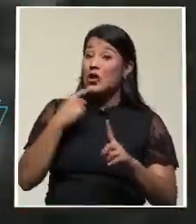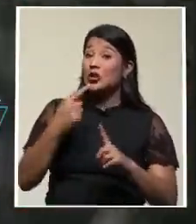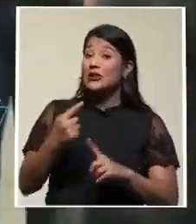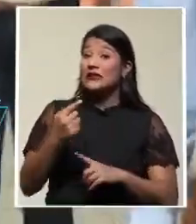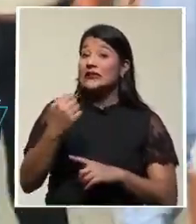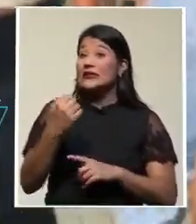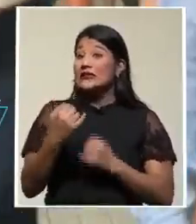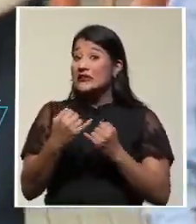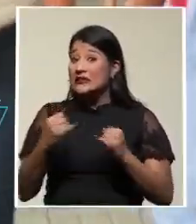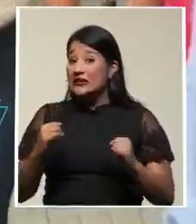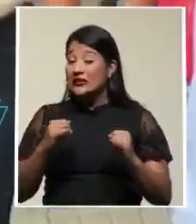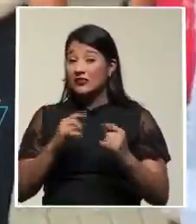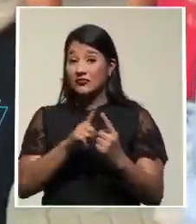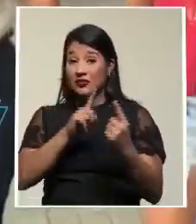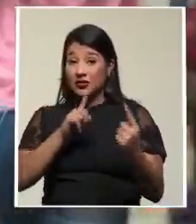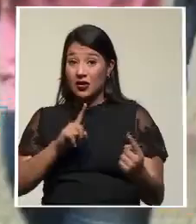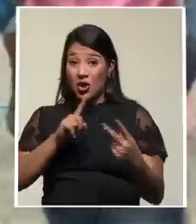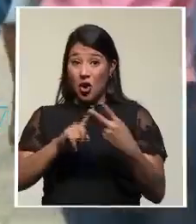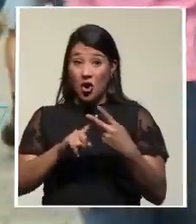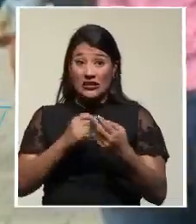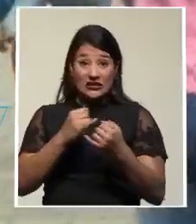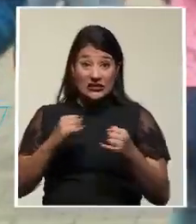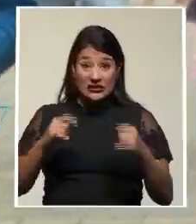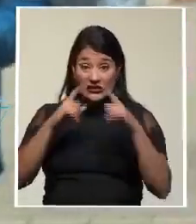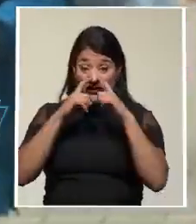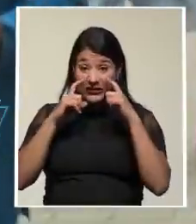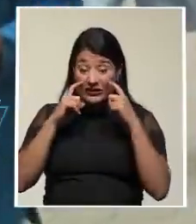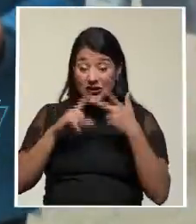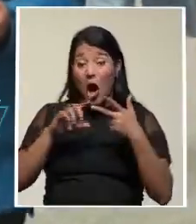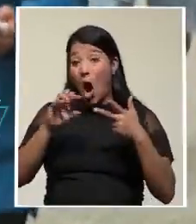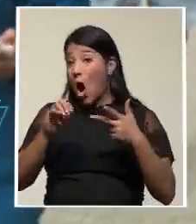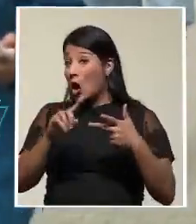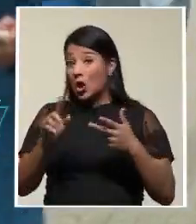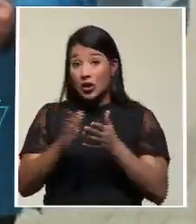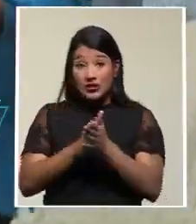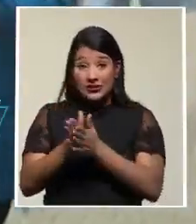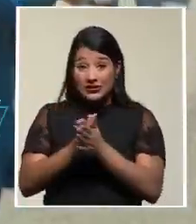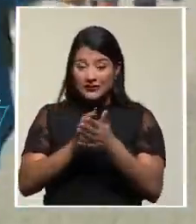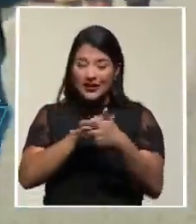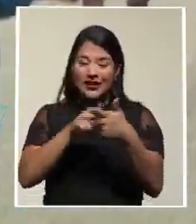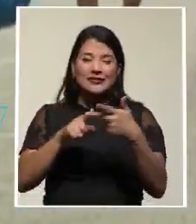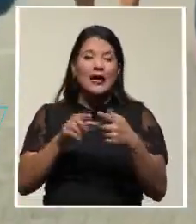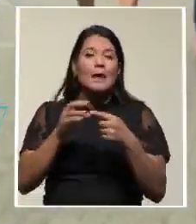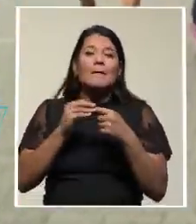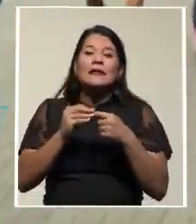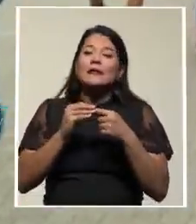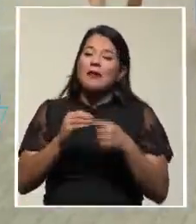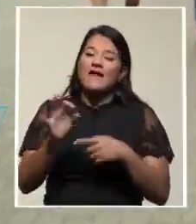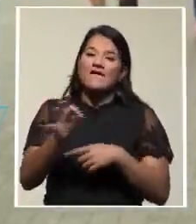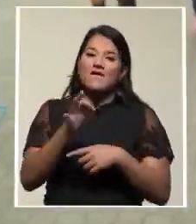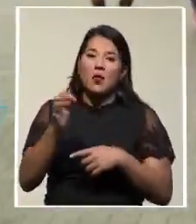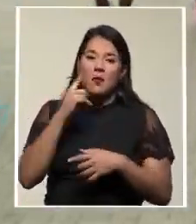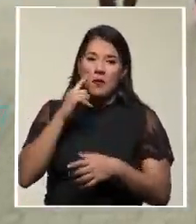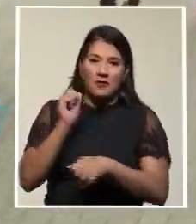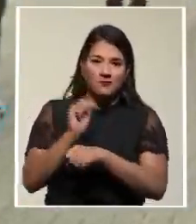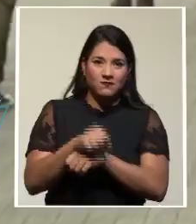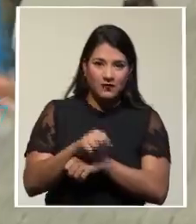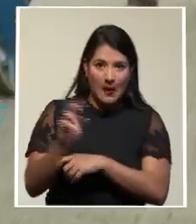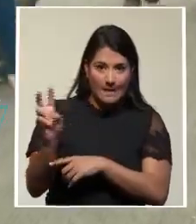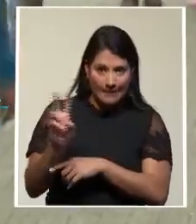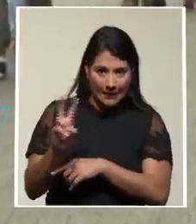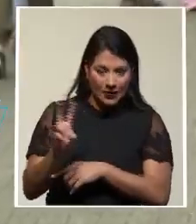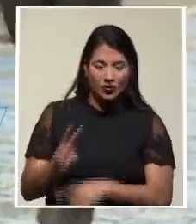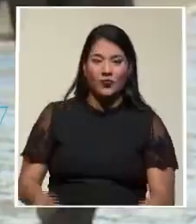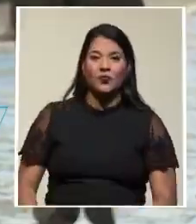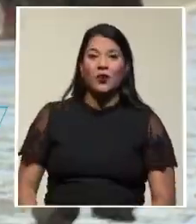de la mascarilla y el lavado de manos son las principales armas contra este virus. Nosotros no podemos dejar